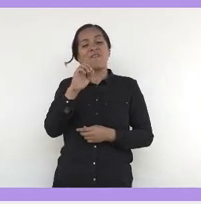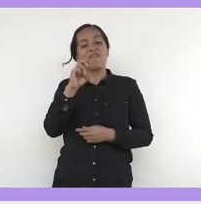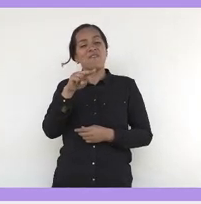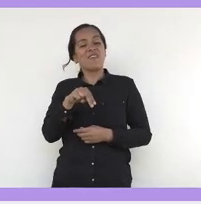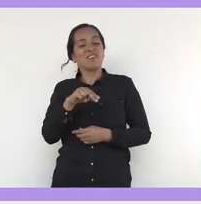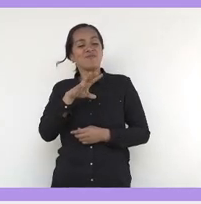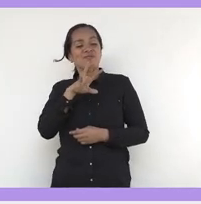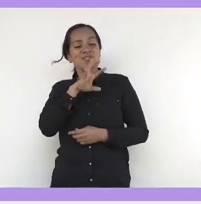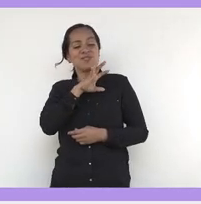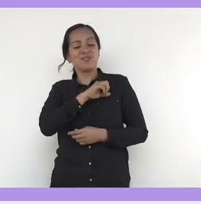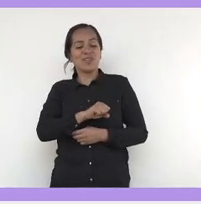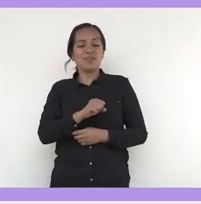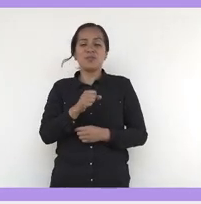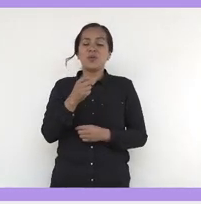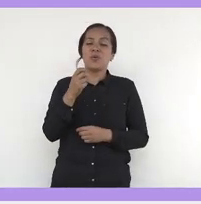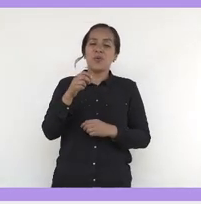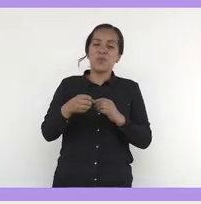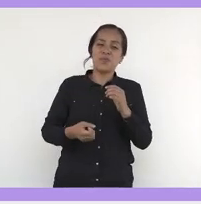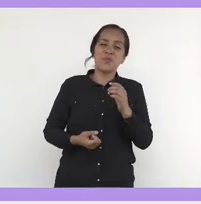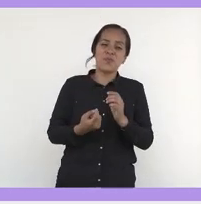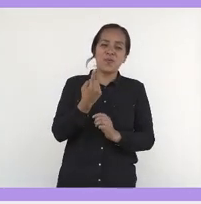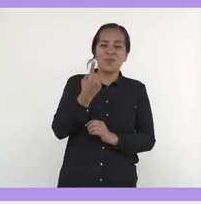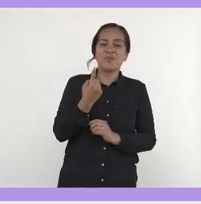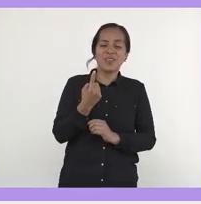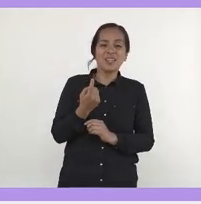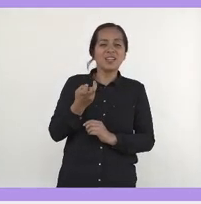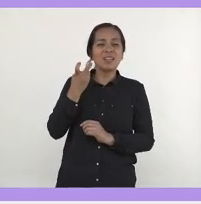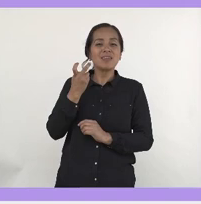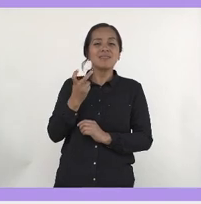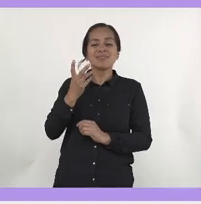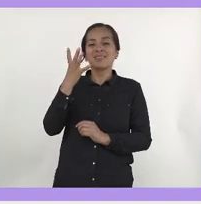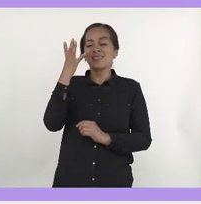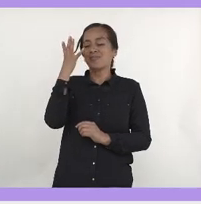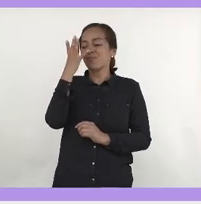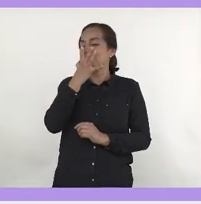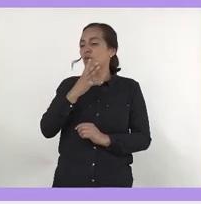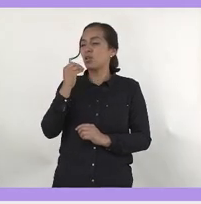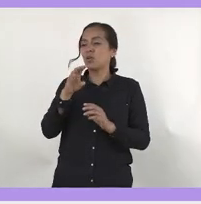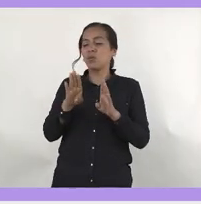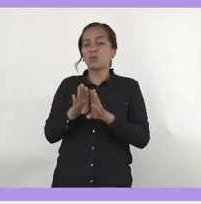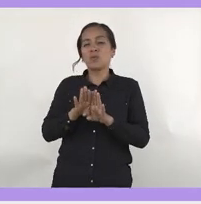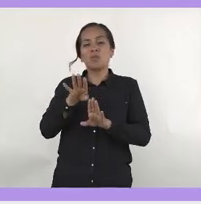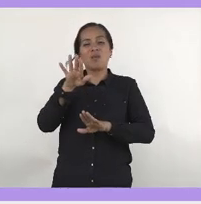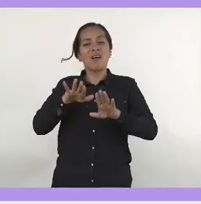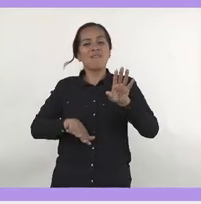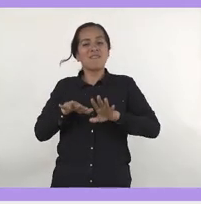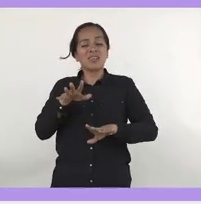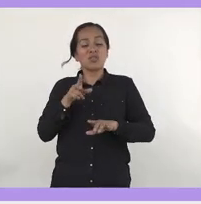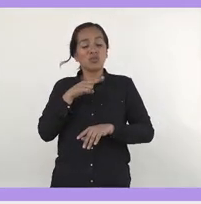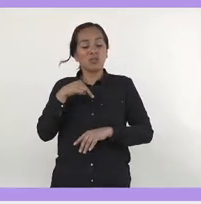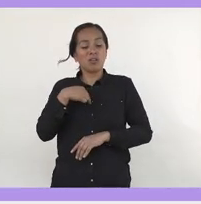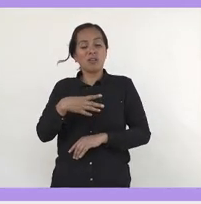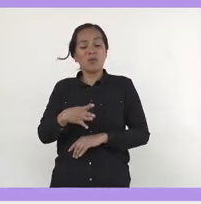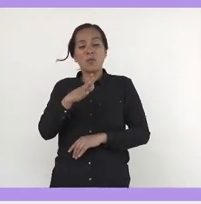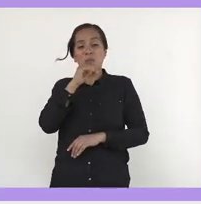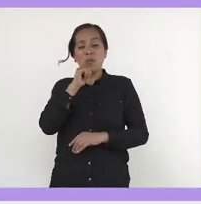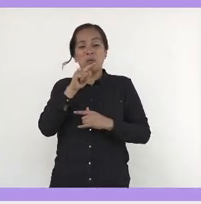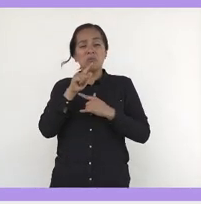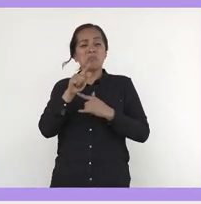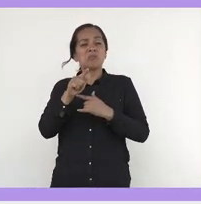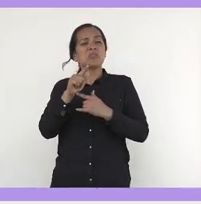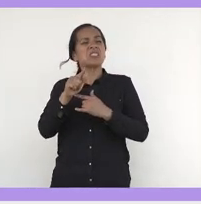uno entonces es muy bonito ver como a veces nosotros no podemos seguir